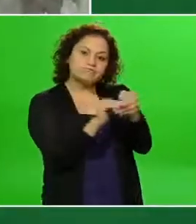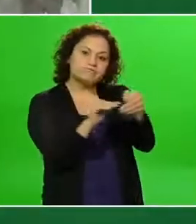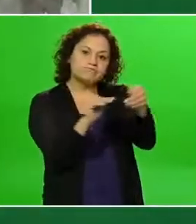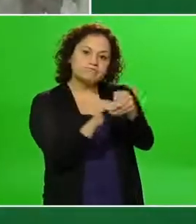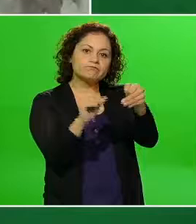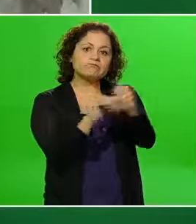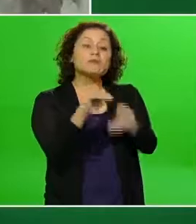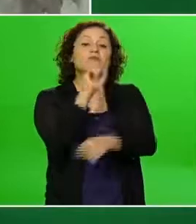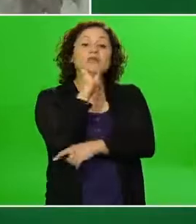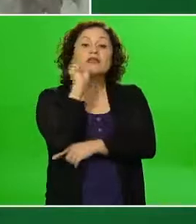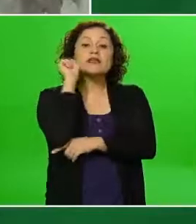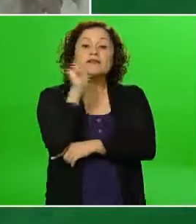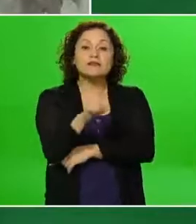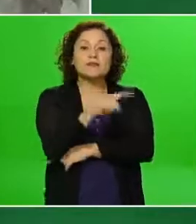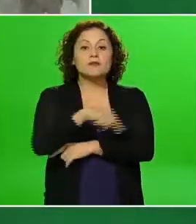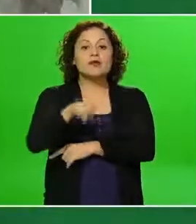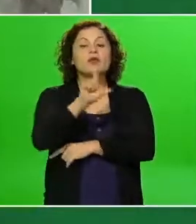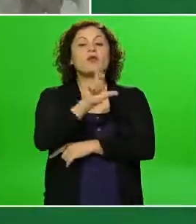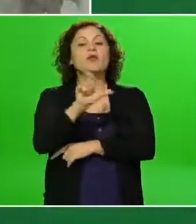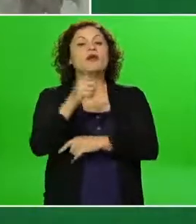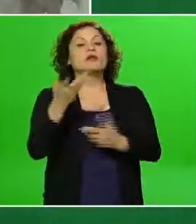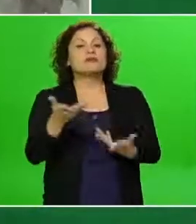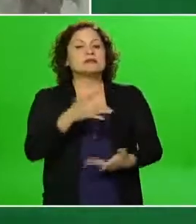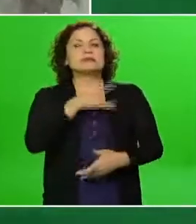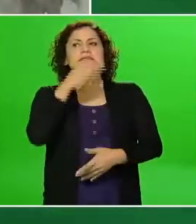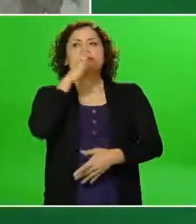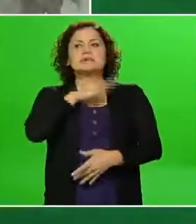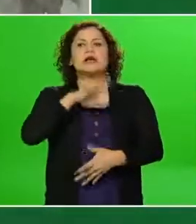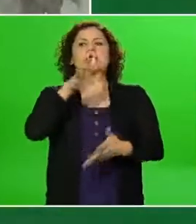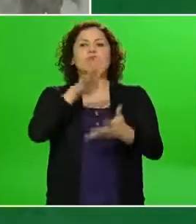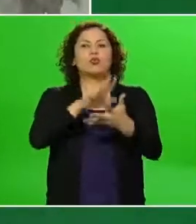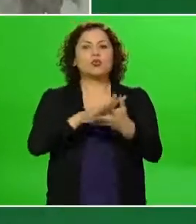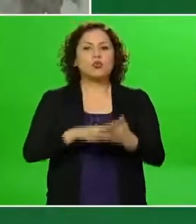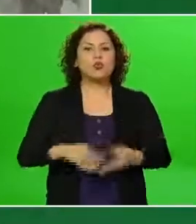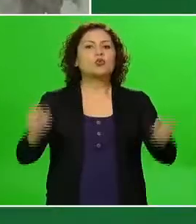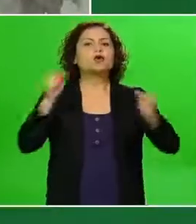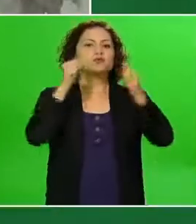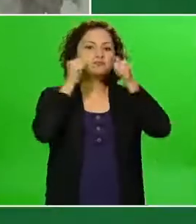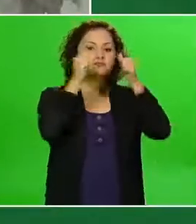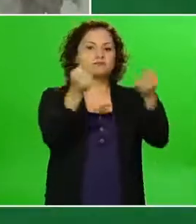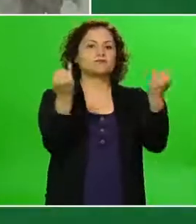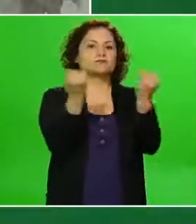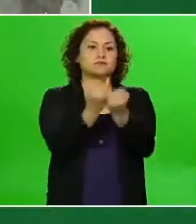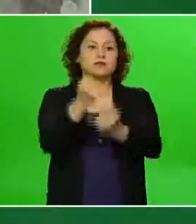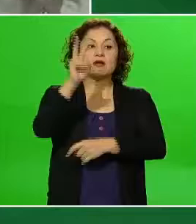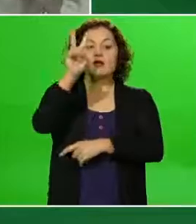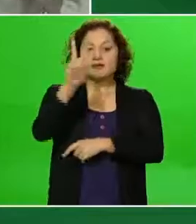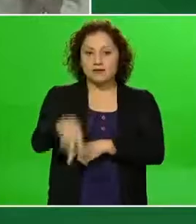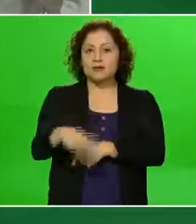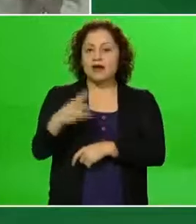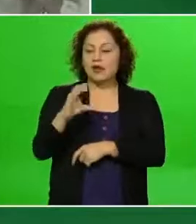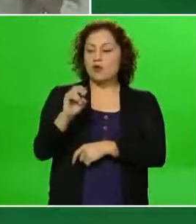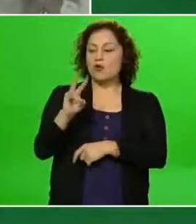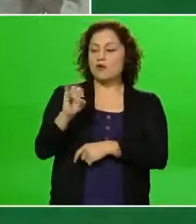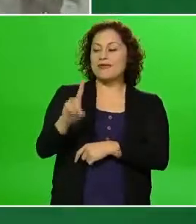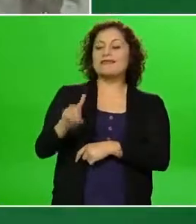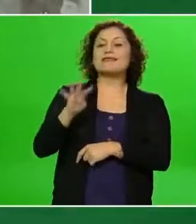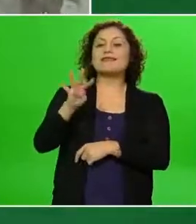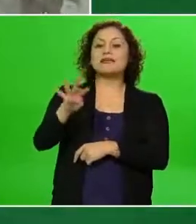les da en las medidas de mitigación. Definitivamente COVID-19 ha sido un reto para todos los servicios de salud